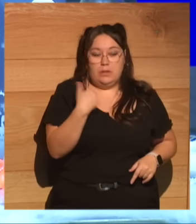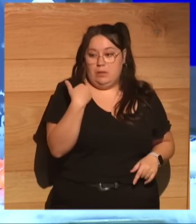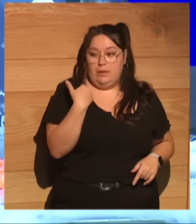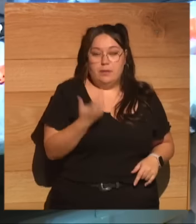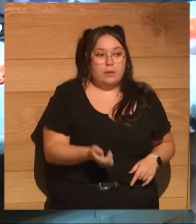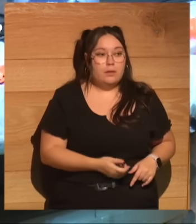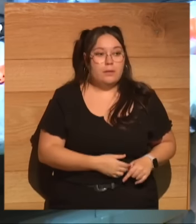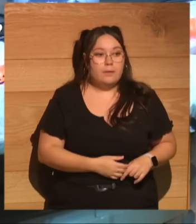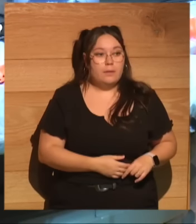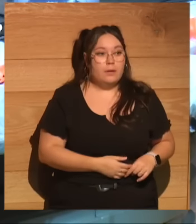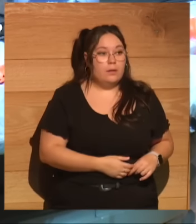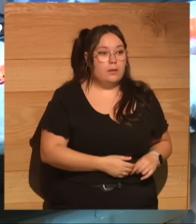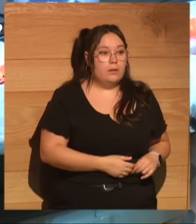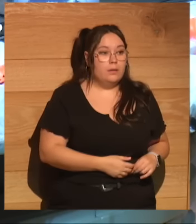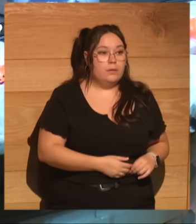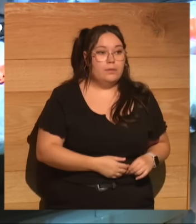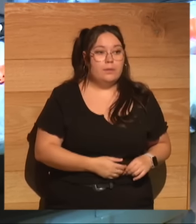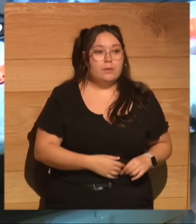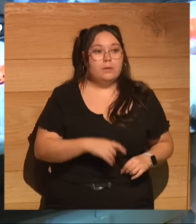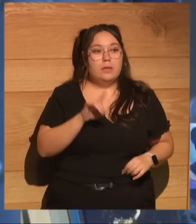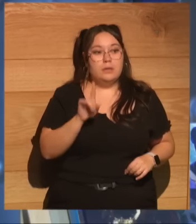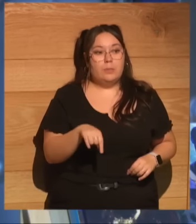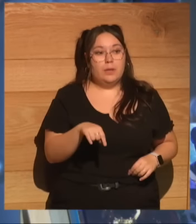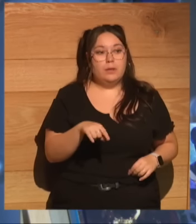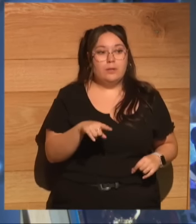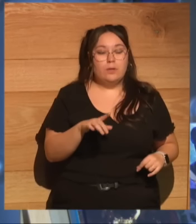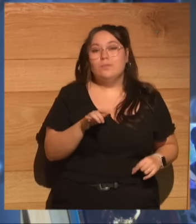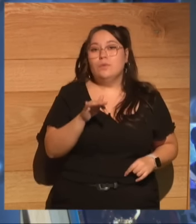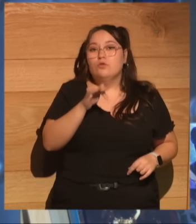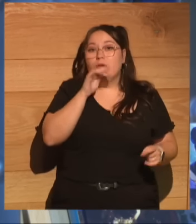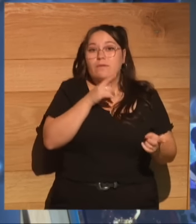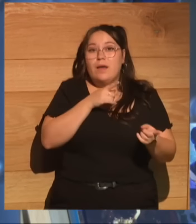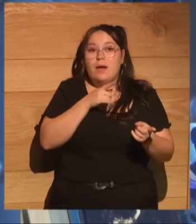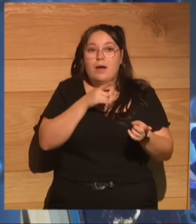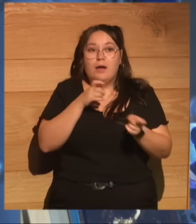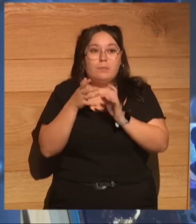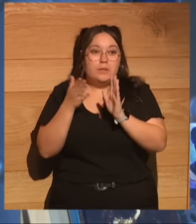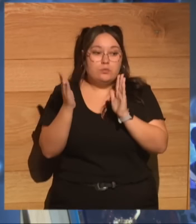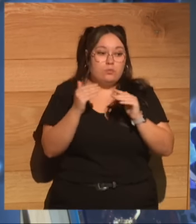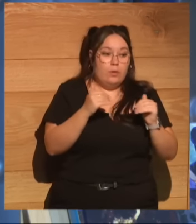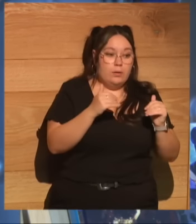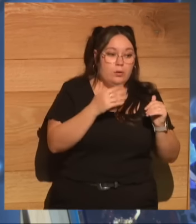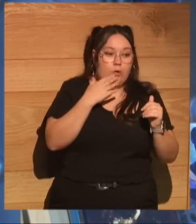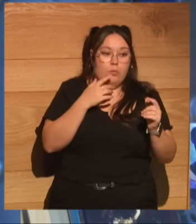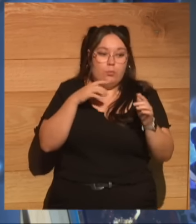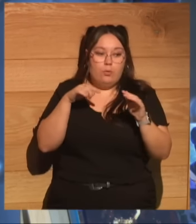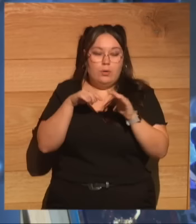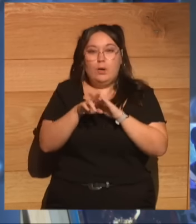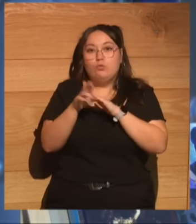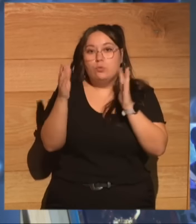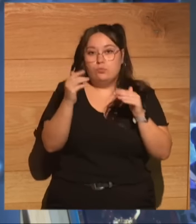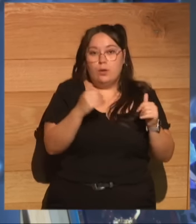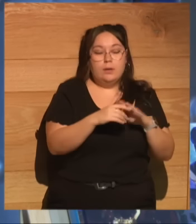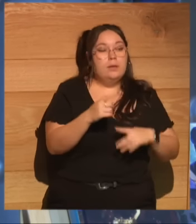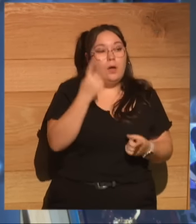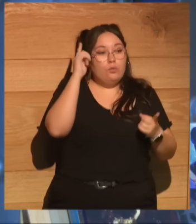O a veces simplemente no... Una iconografía que se ha quedado. O a veces simplemente no hay armas todavía para definir algo. Uno aún no tiene armas. Y aún no sabe muy